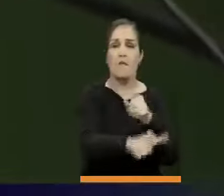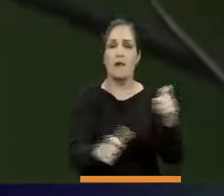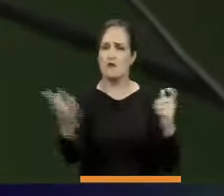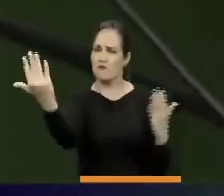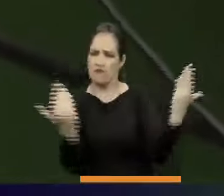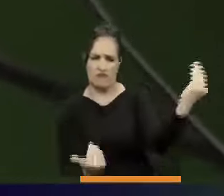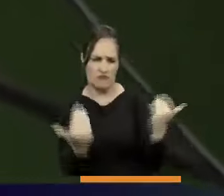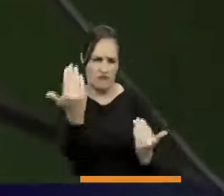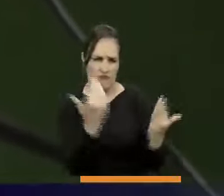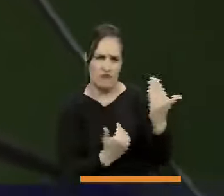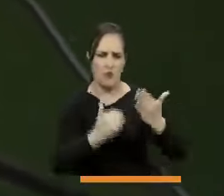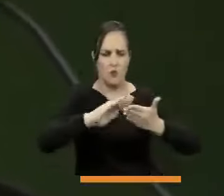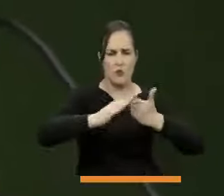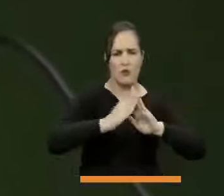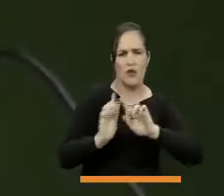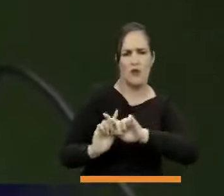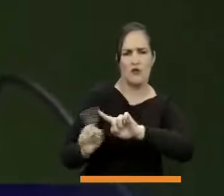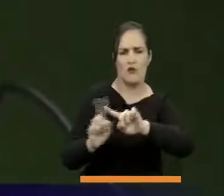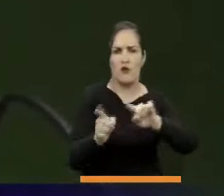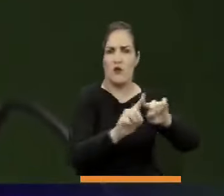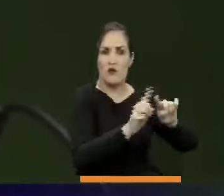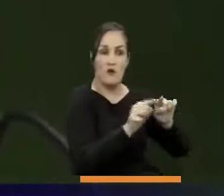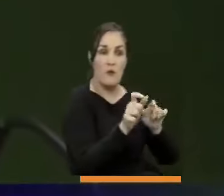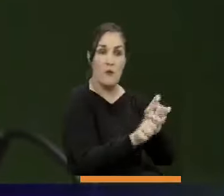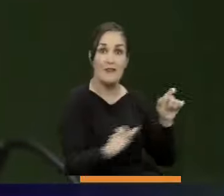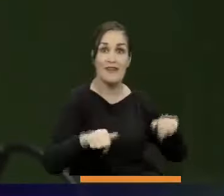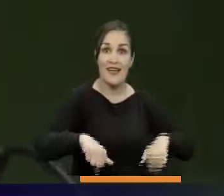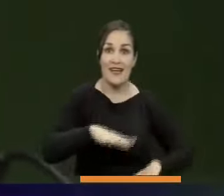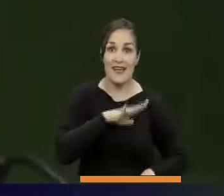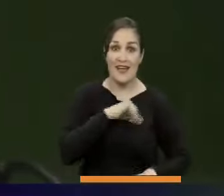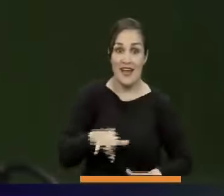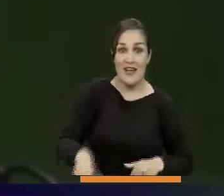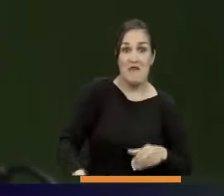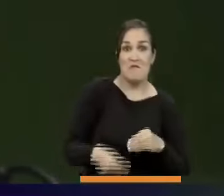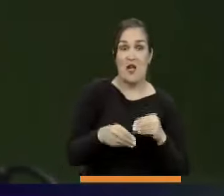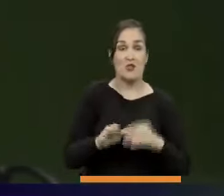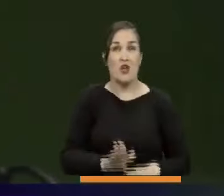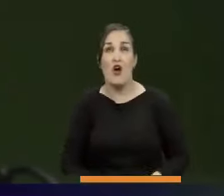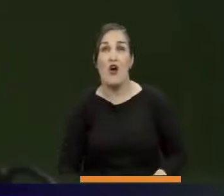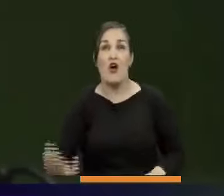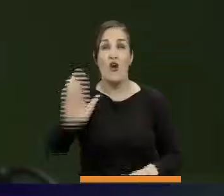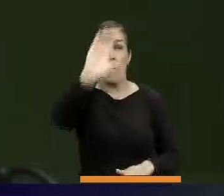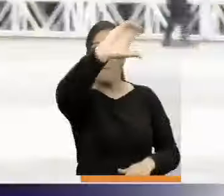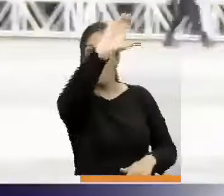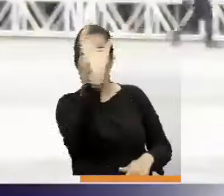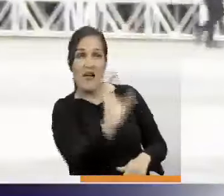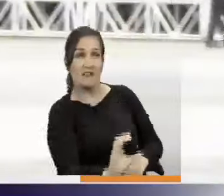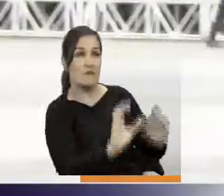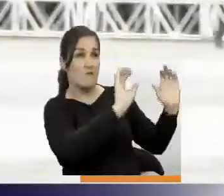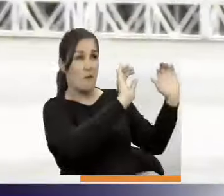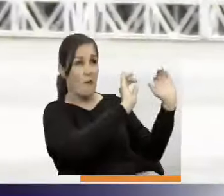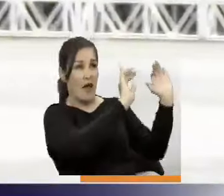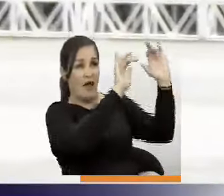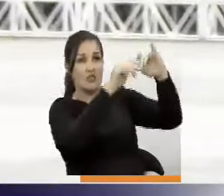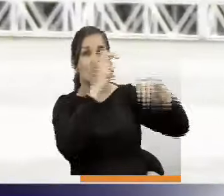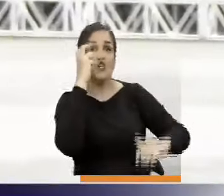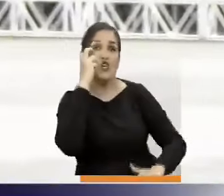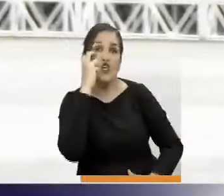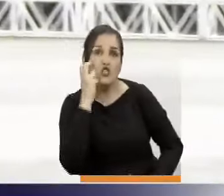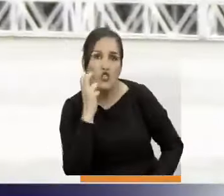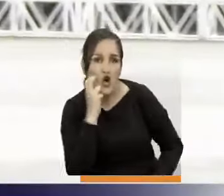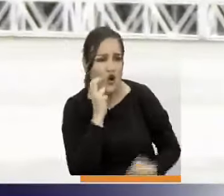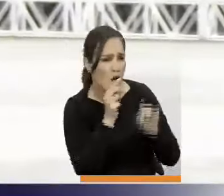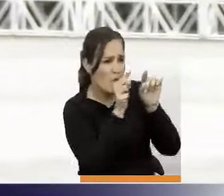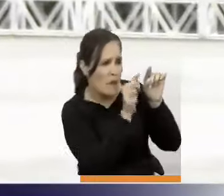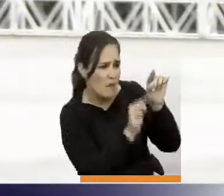pueblos, todas las personas, no solo de aquí de Cali, sino de todo el Pacífico, de este gran Chocó biogeográfico